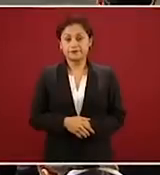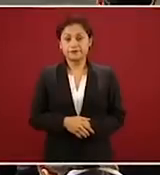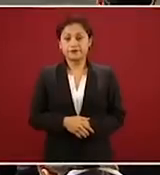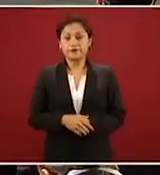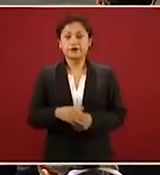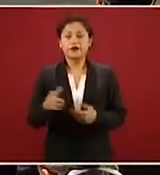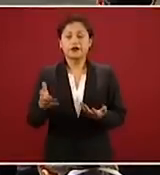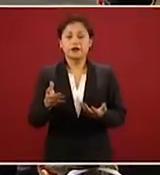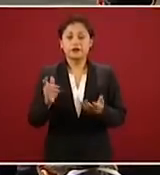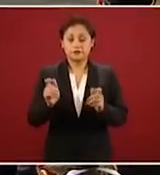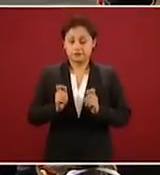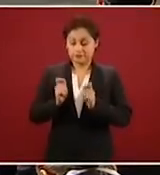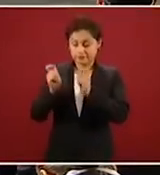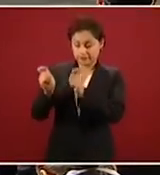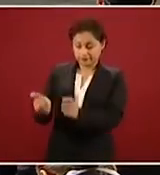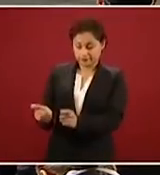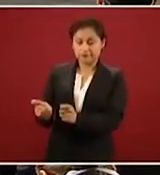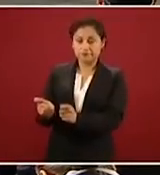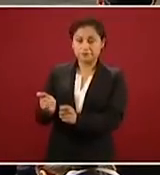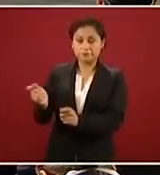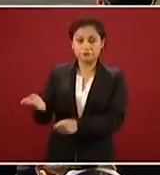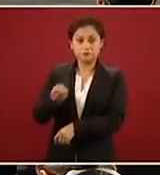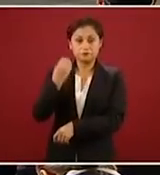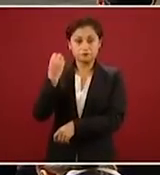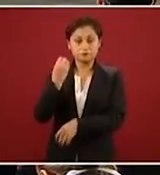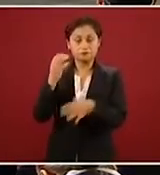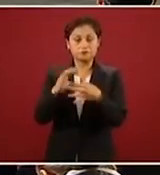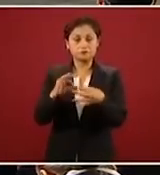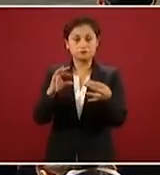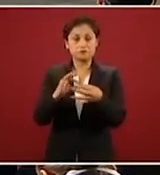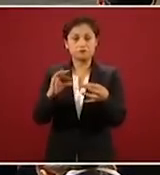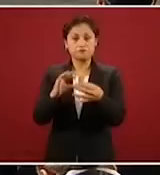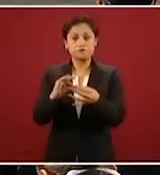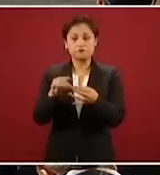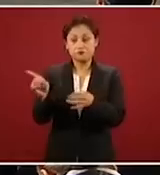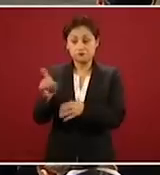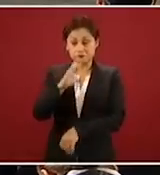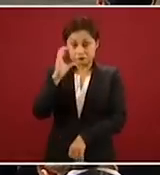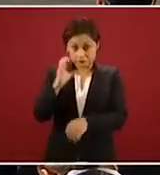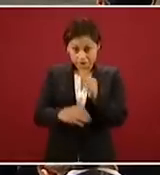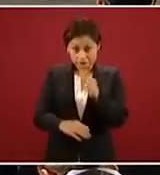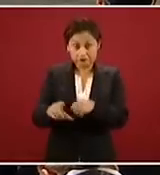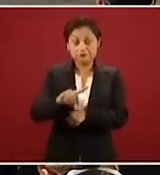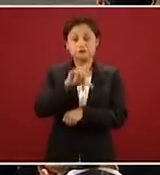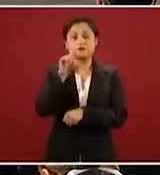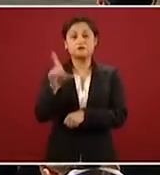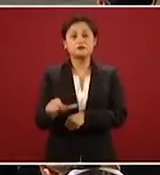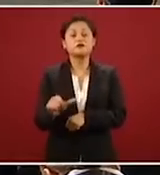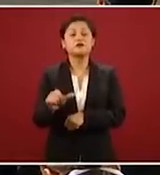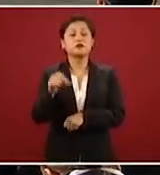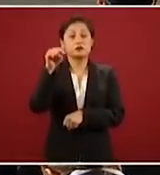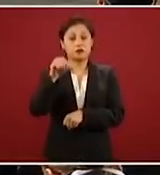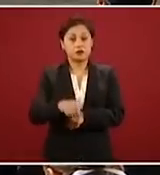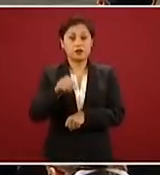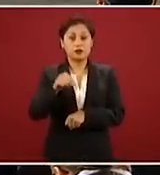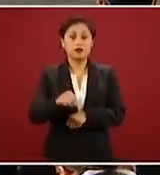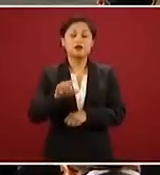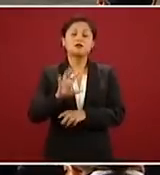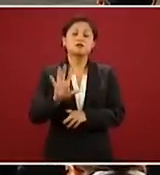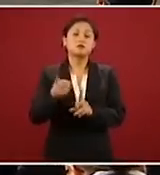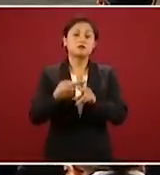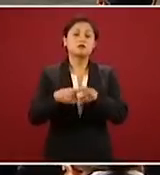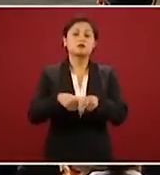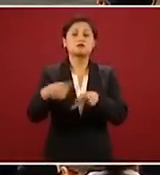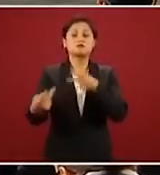entramos ya a otros temas, como quedamos ayer, a contestar preguntas y